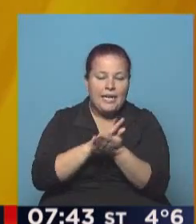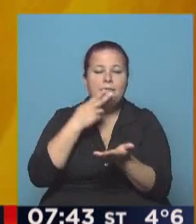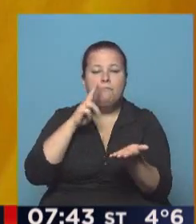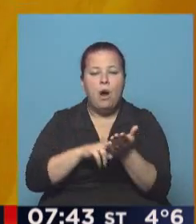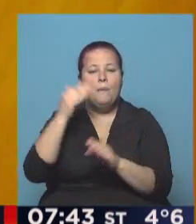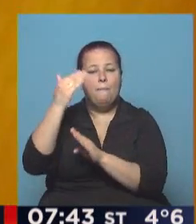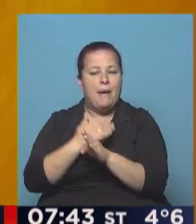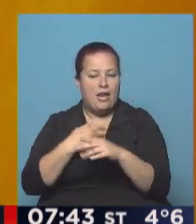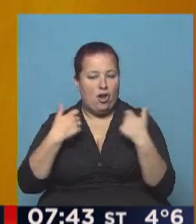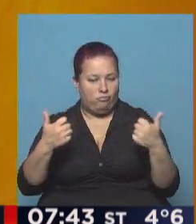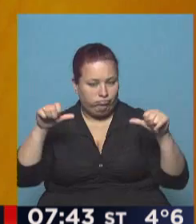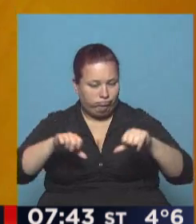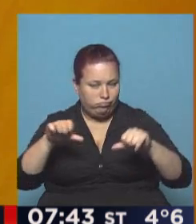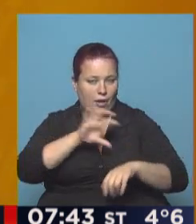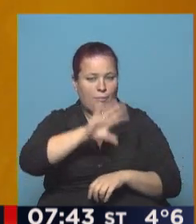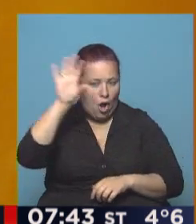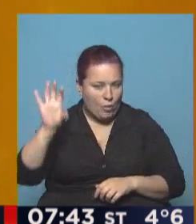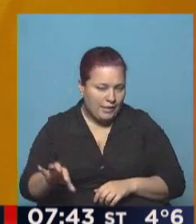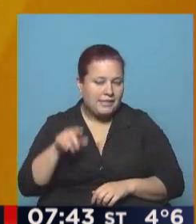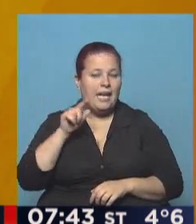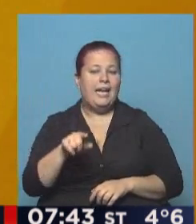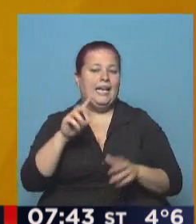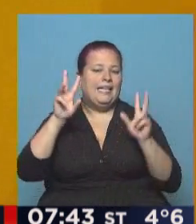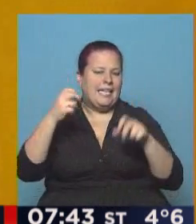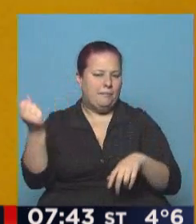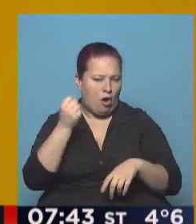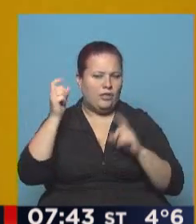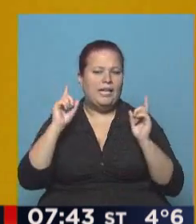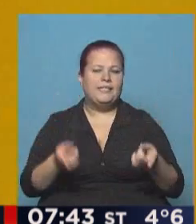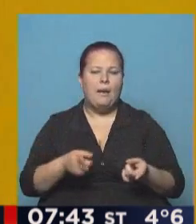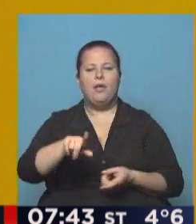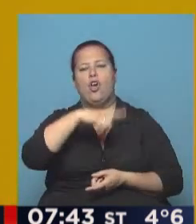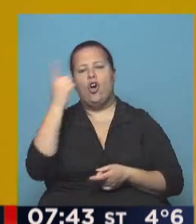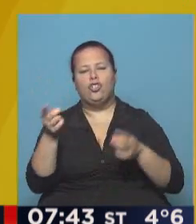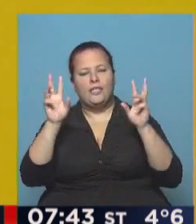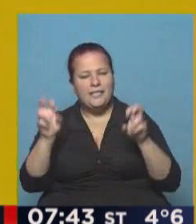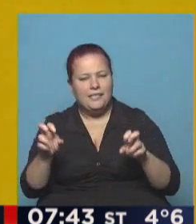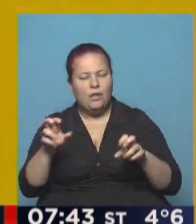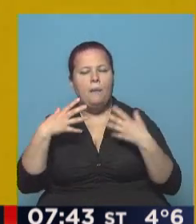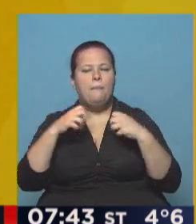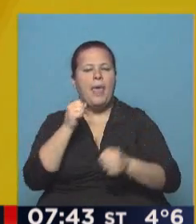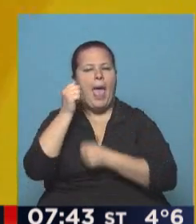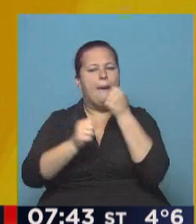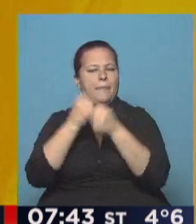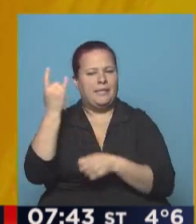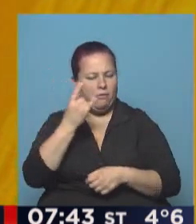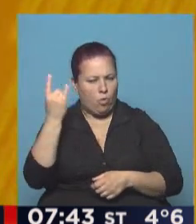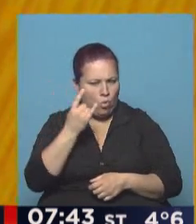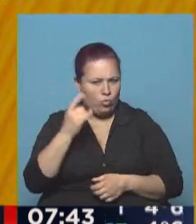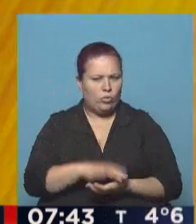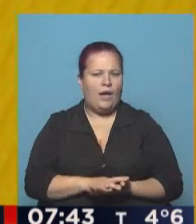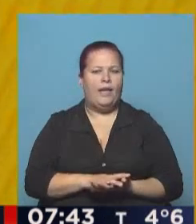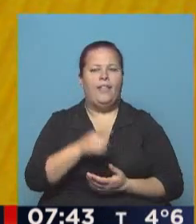para bajar el déficit de las provincias. Es uno de los temas centrales. También otro de los títulos. Detectan empresa fantasma